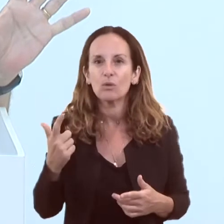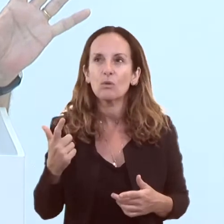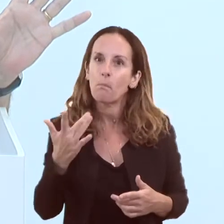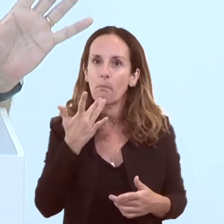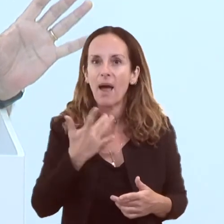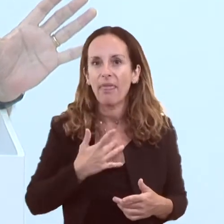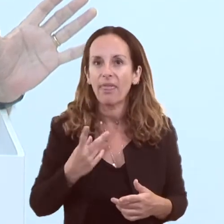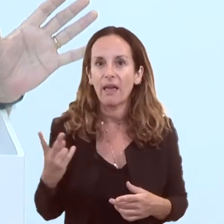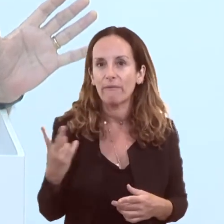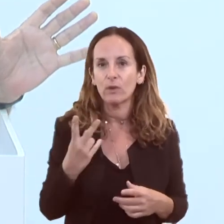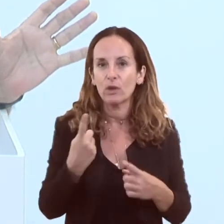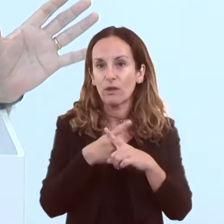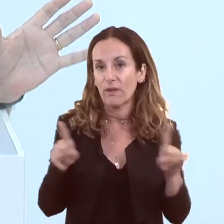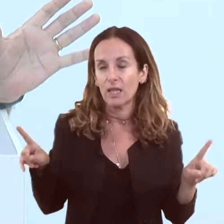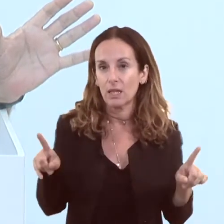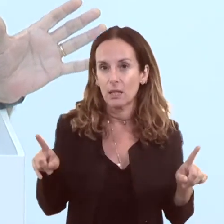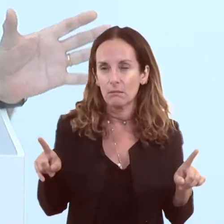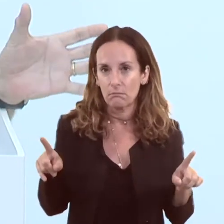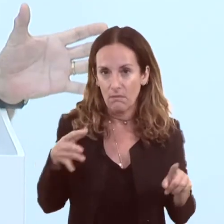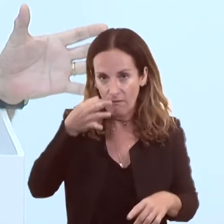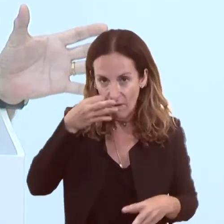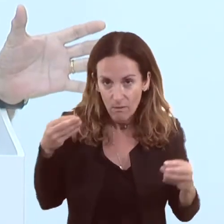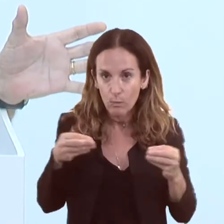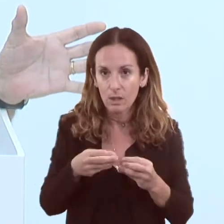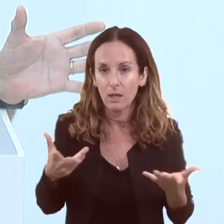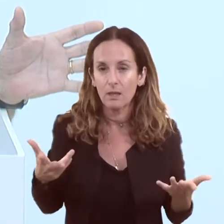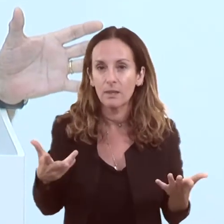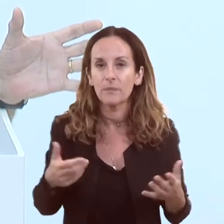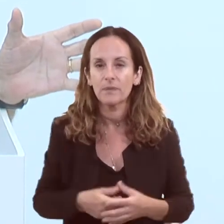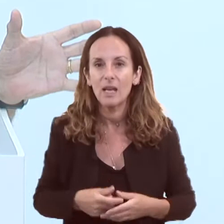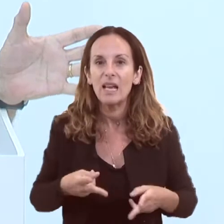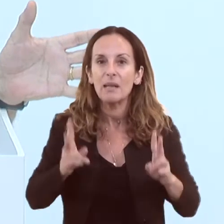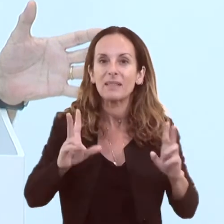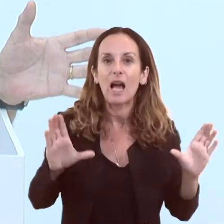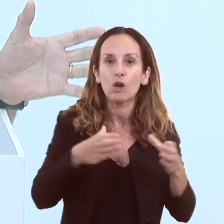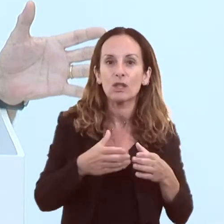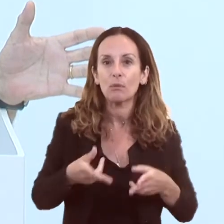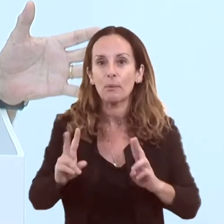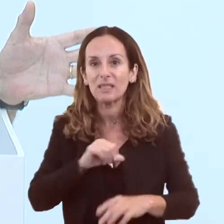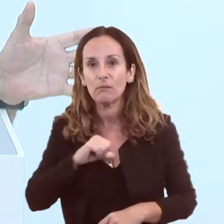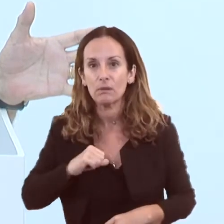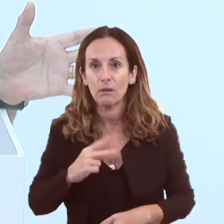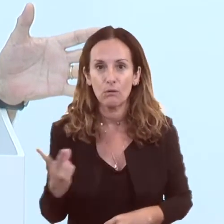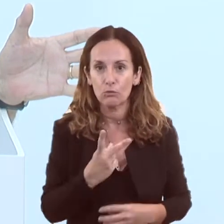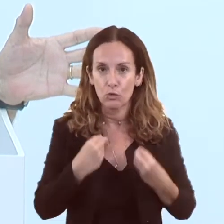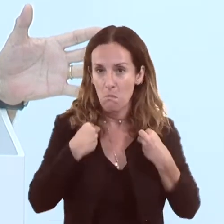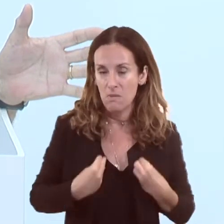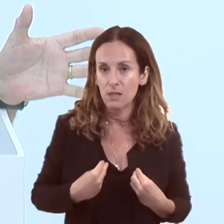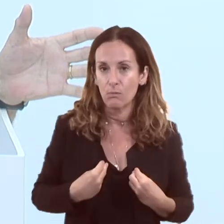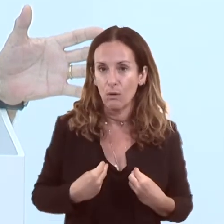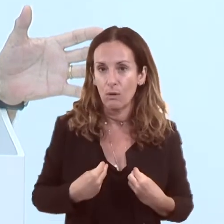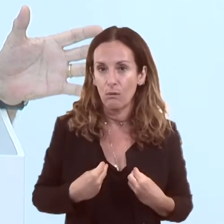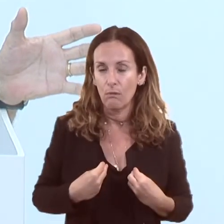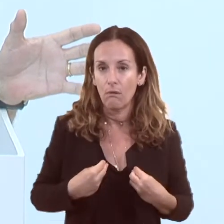algo que en realidad no tienen por qué oponerse no la libertad colectiva y la libertad individual es lo mismo porque